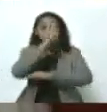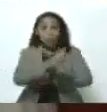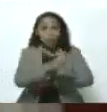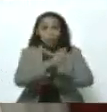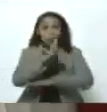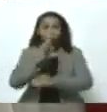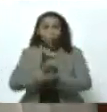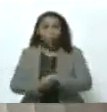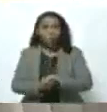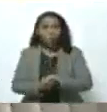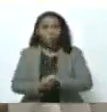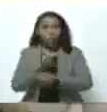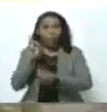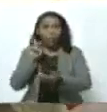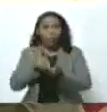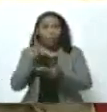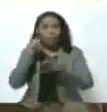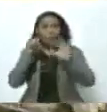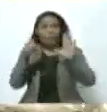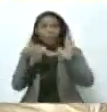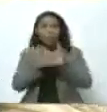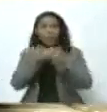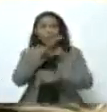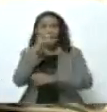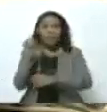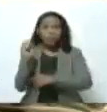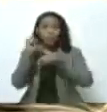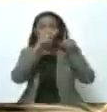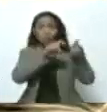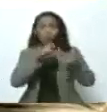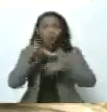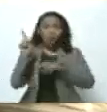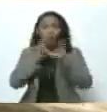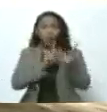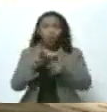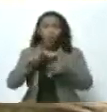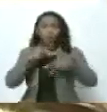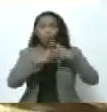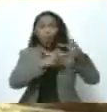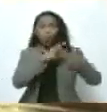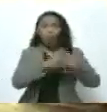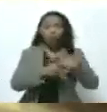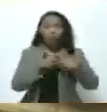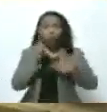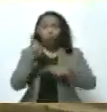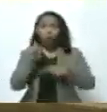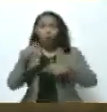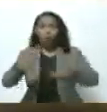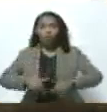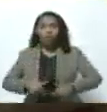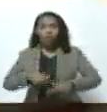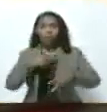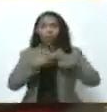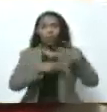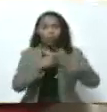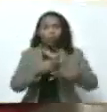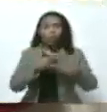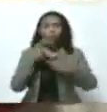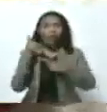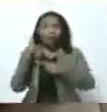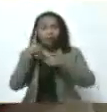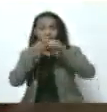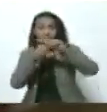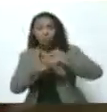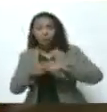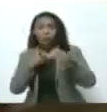Directamente. Actualmente se han incorporado más de 6.500 campesinos a este programa con su producción, con su esfuerzo productivo, ¿verdad? Que se suman a la